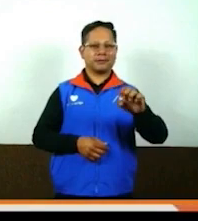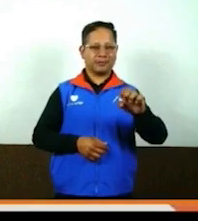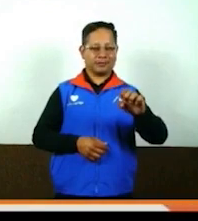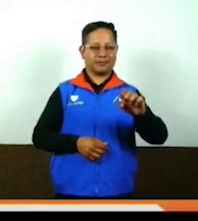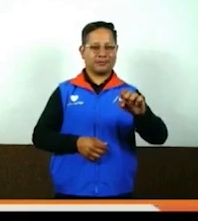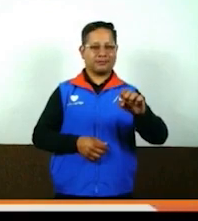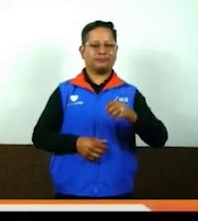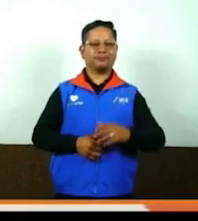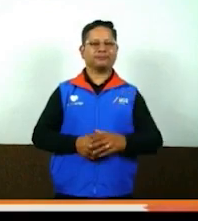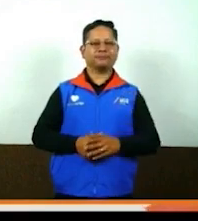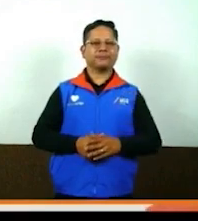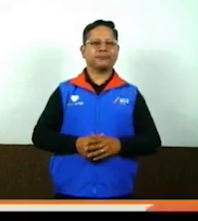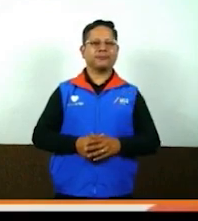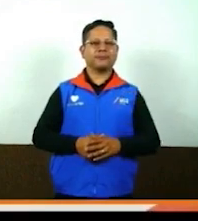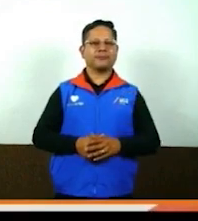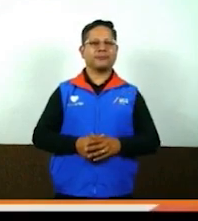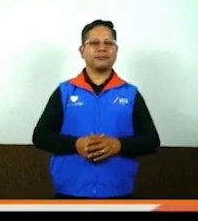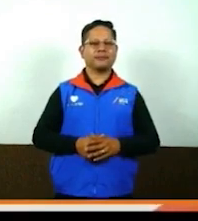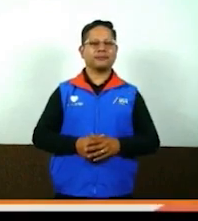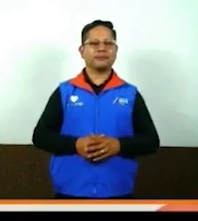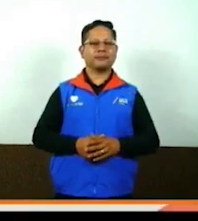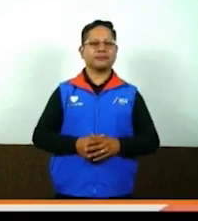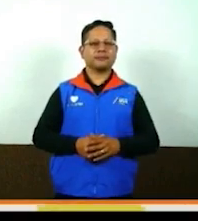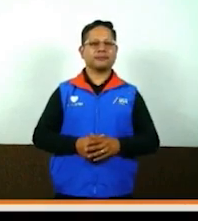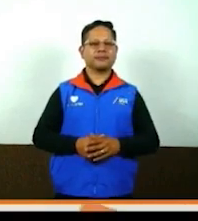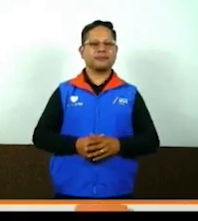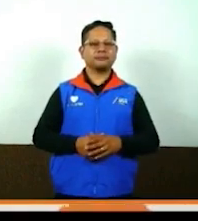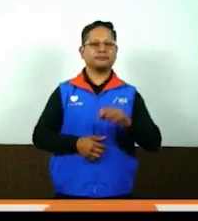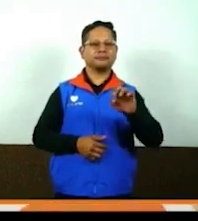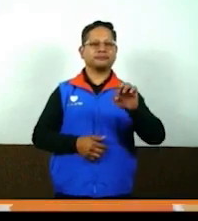Maite Dispa Rangel.